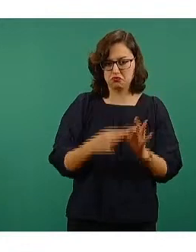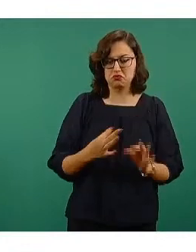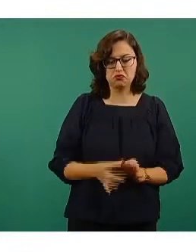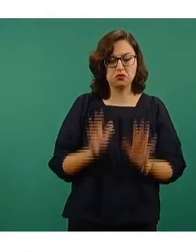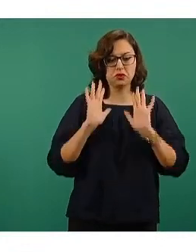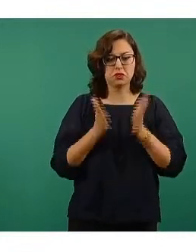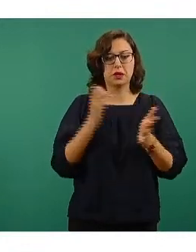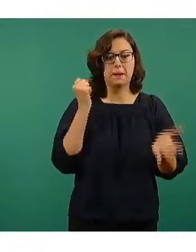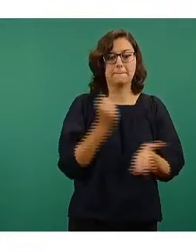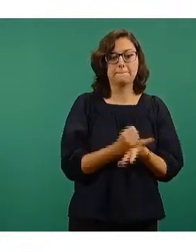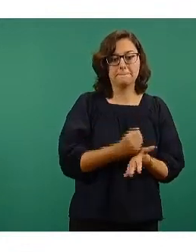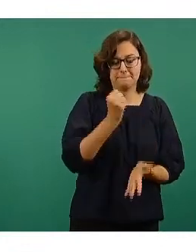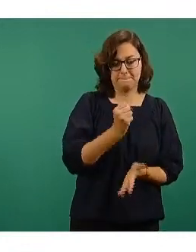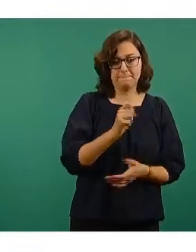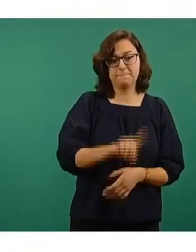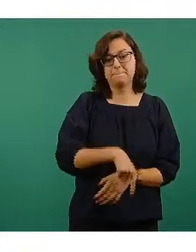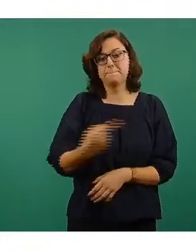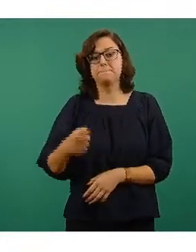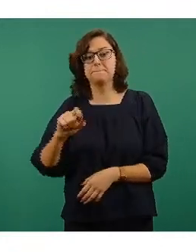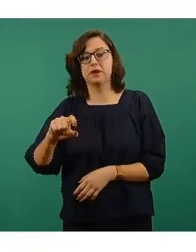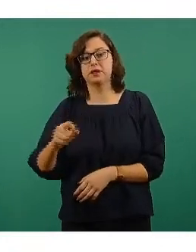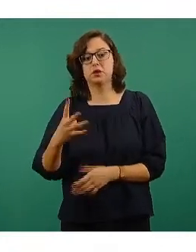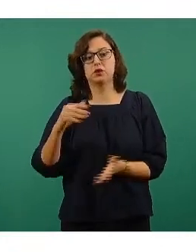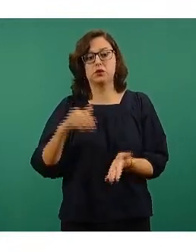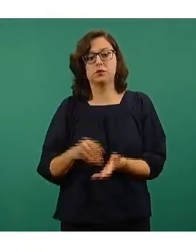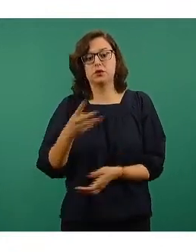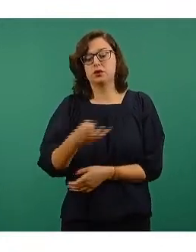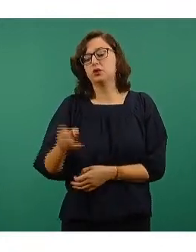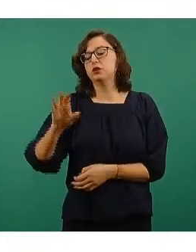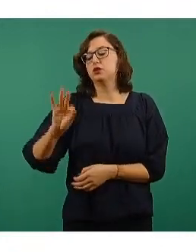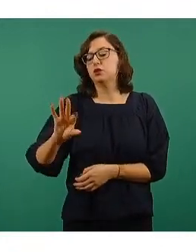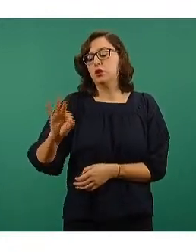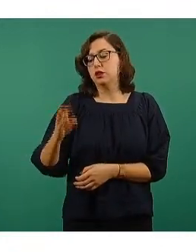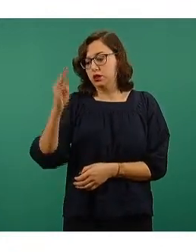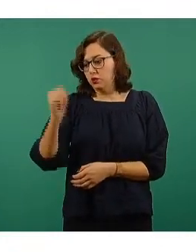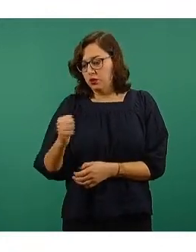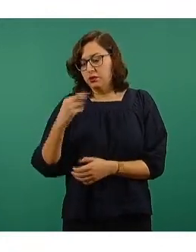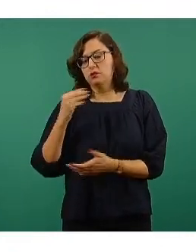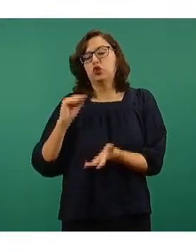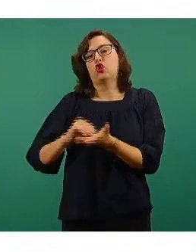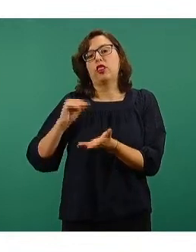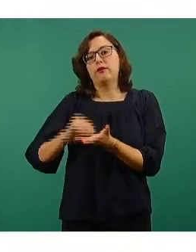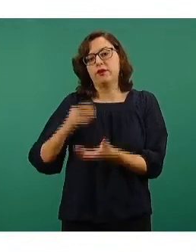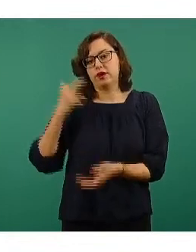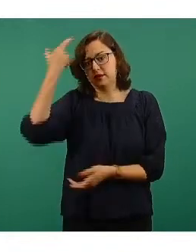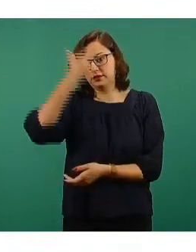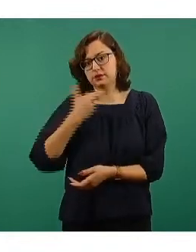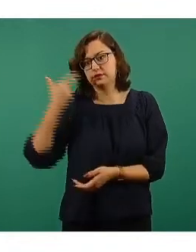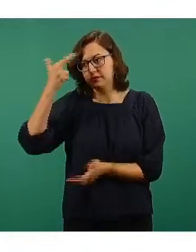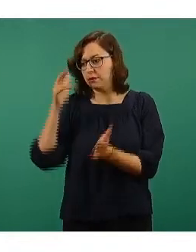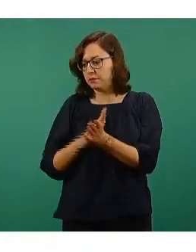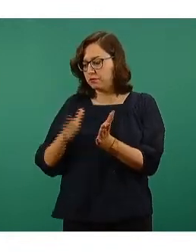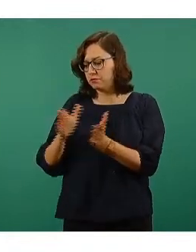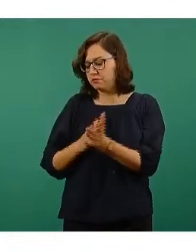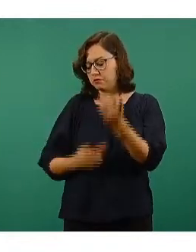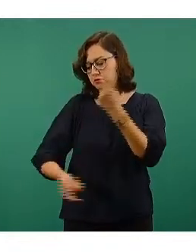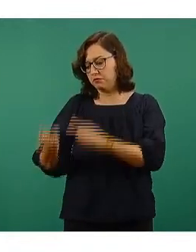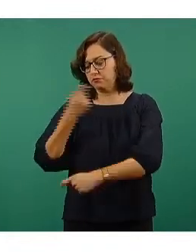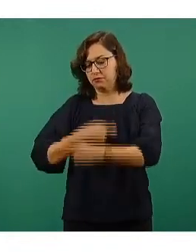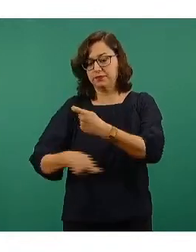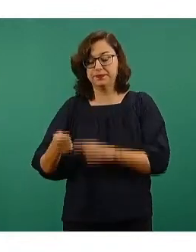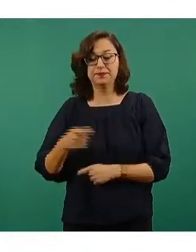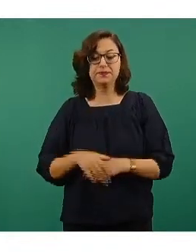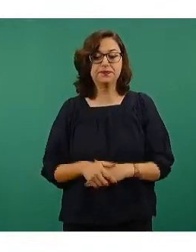24,449 que están aún en proceso de revisión de toda esta parte de documentos que son necesarios